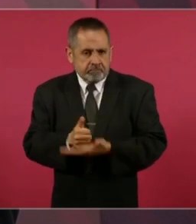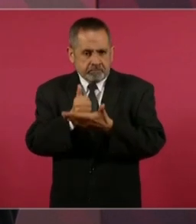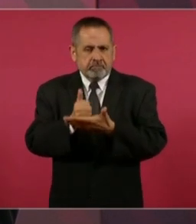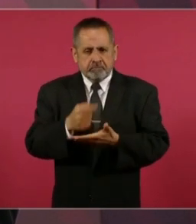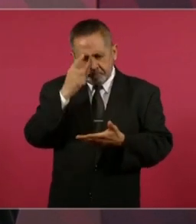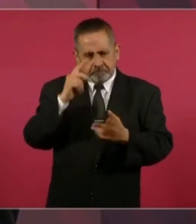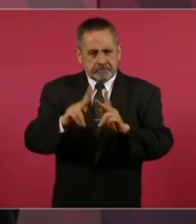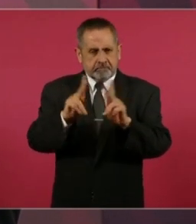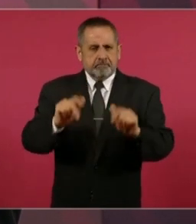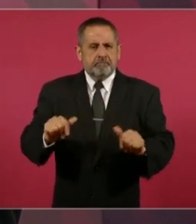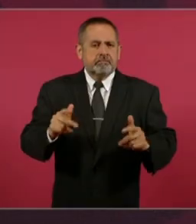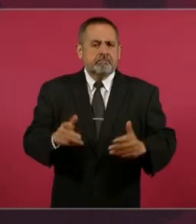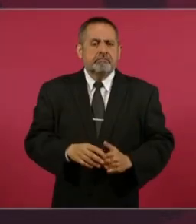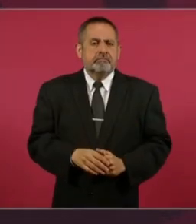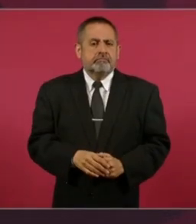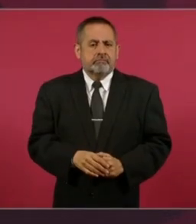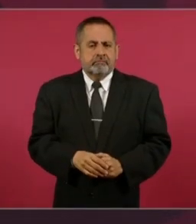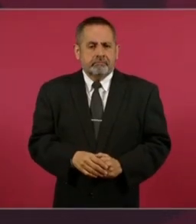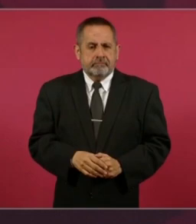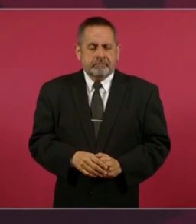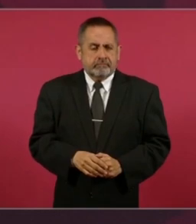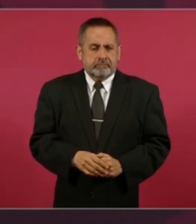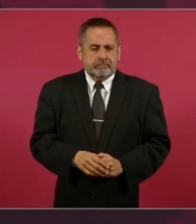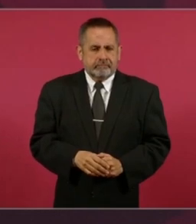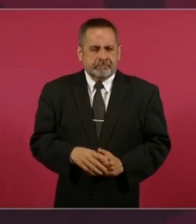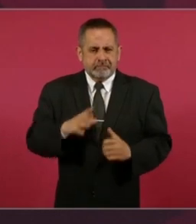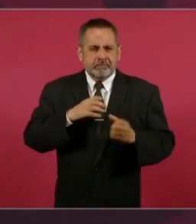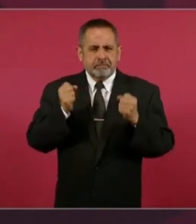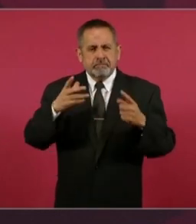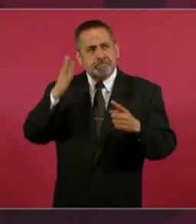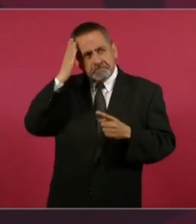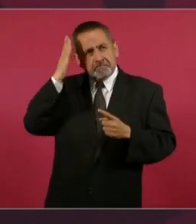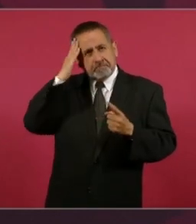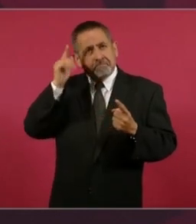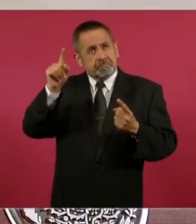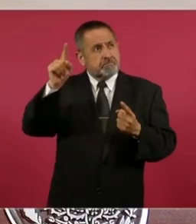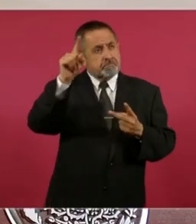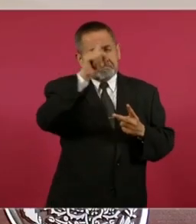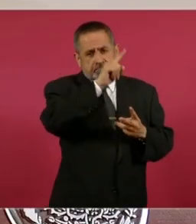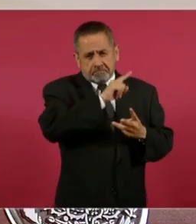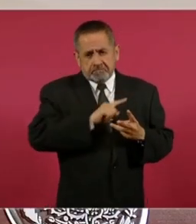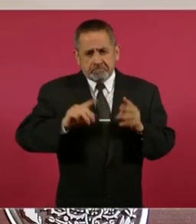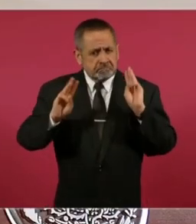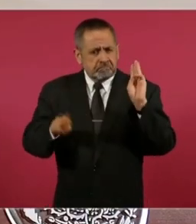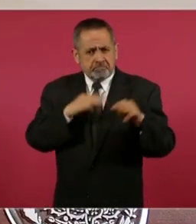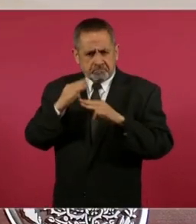conseguir la paz hay muchos dirigentes